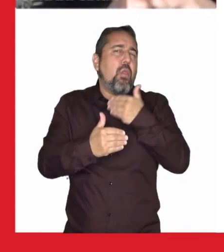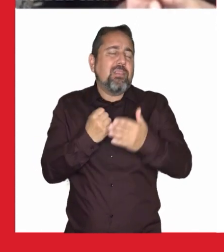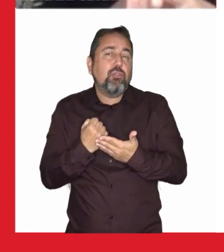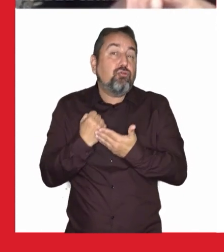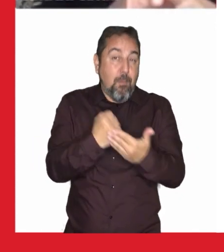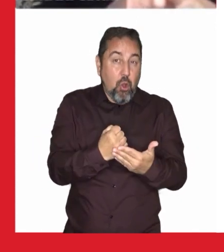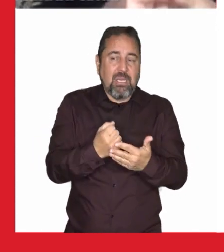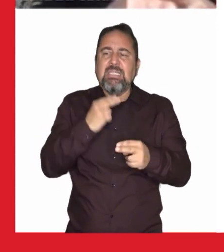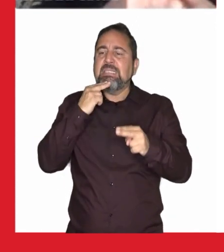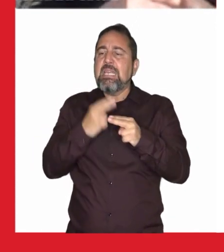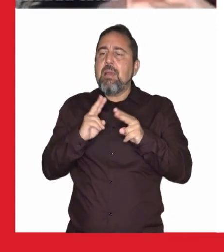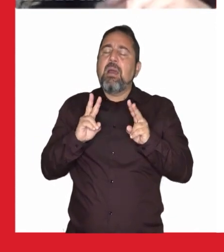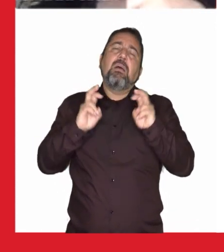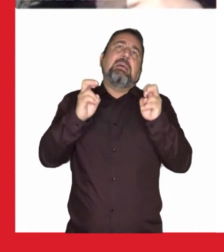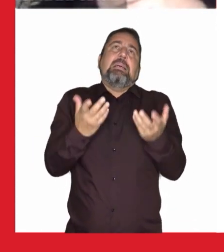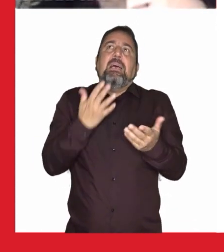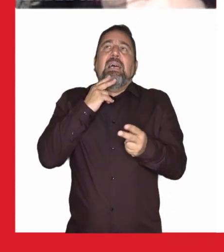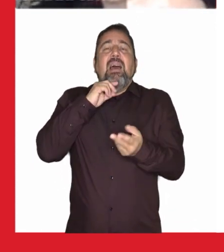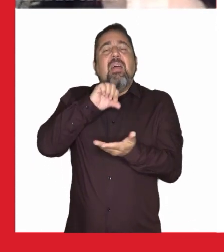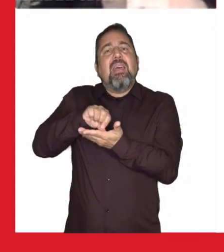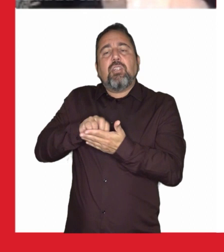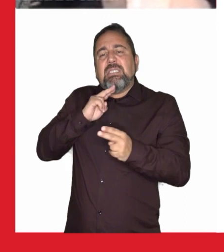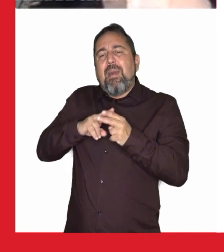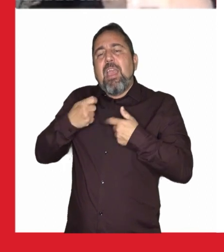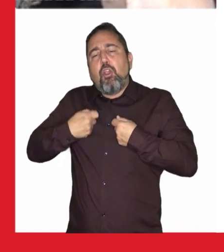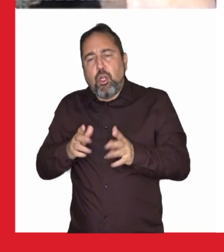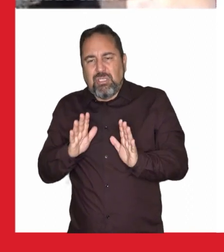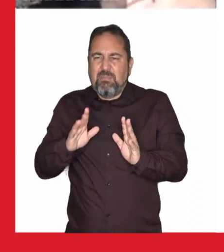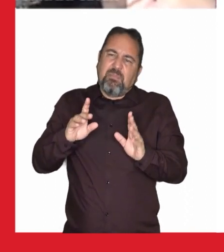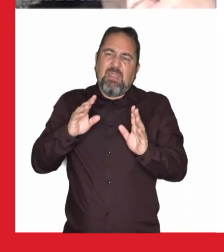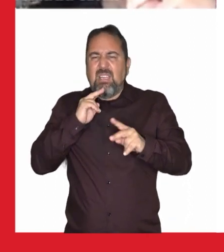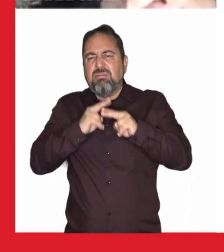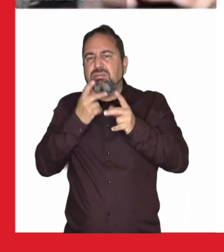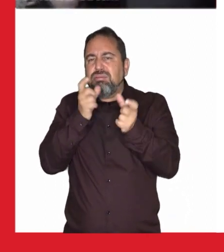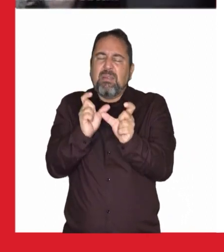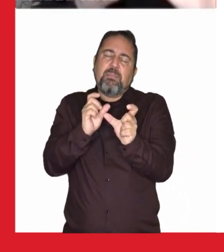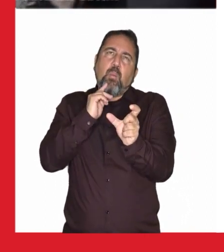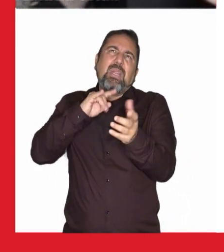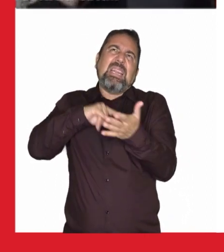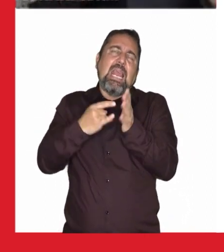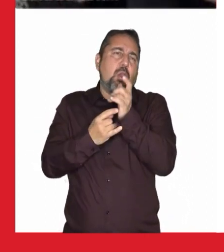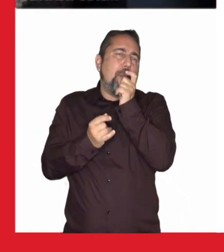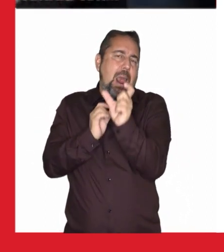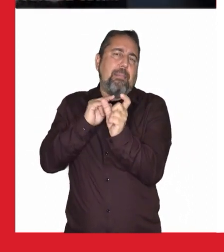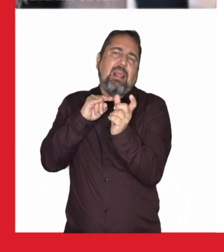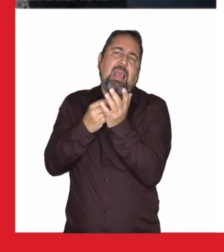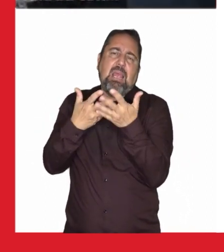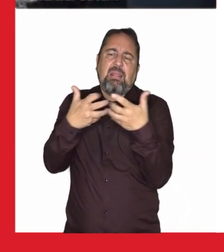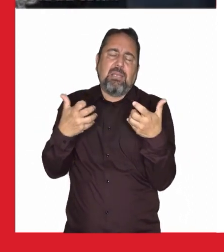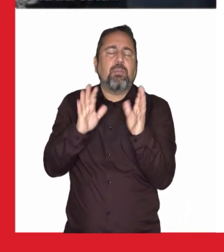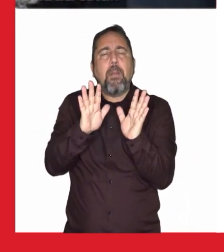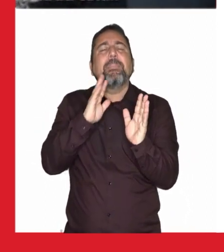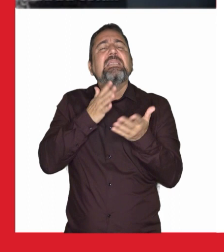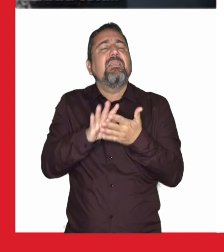Y normalmente estos procesos de soporte suelen ser lo que conocemos como centros de coste. No os quedéis con esto, que es un concepto quizá